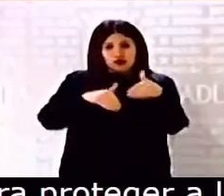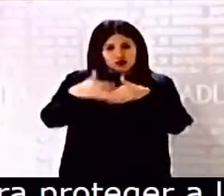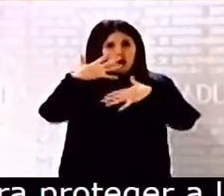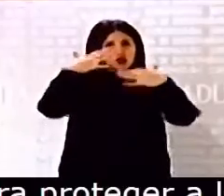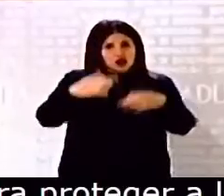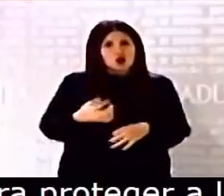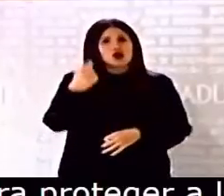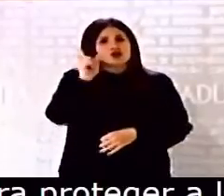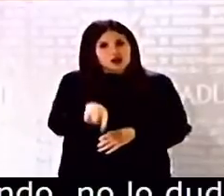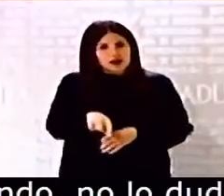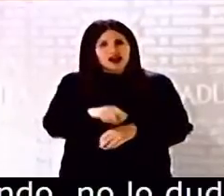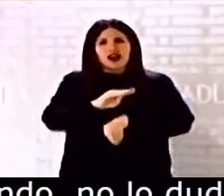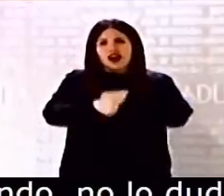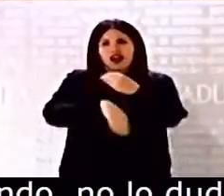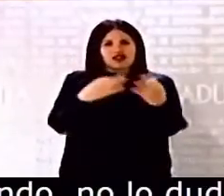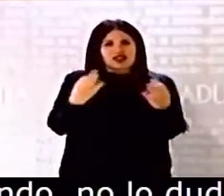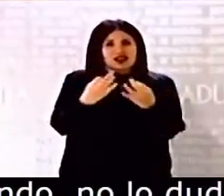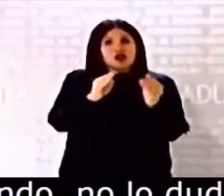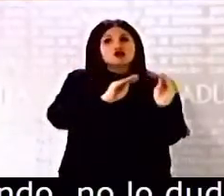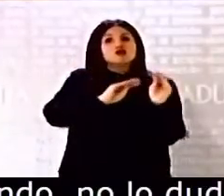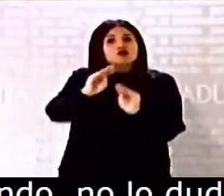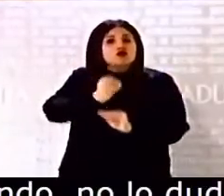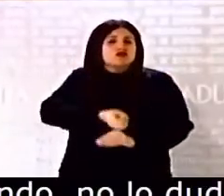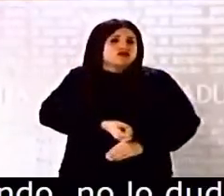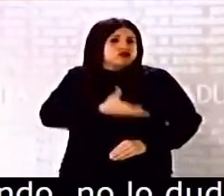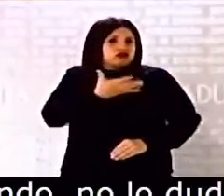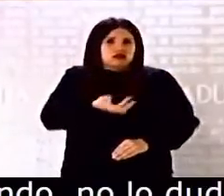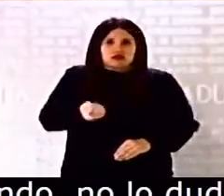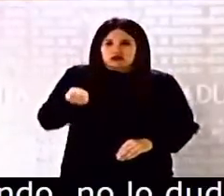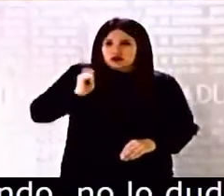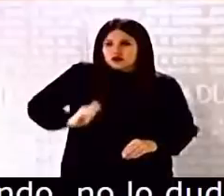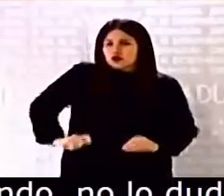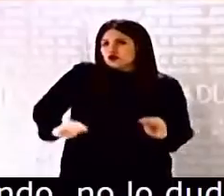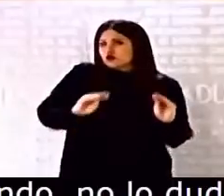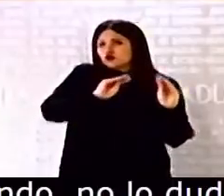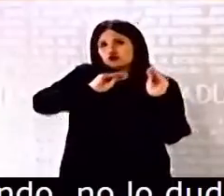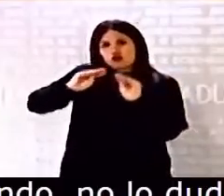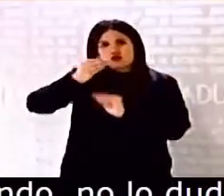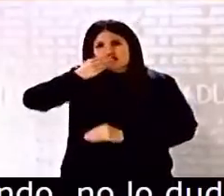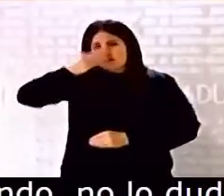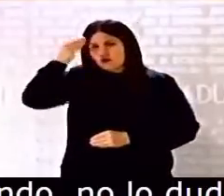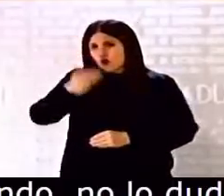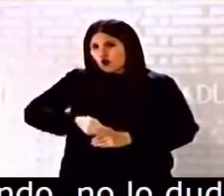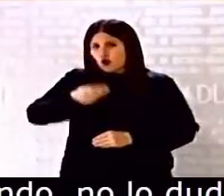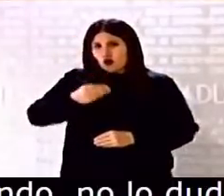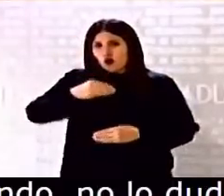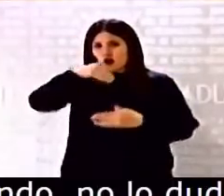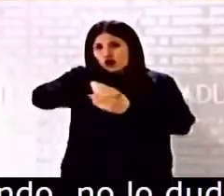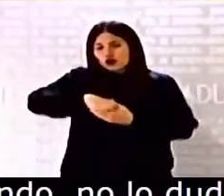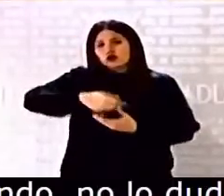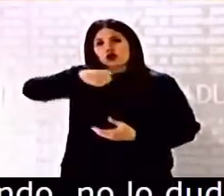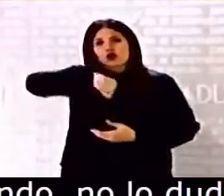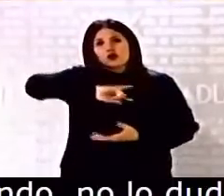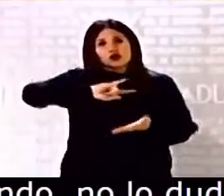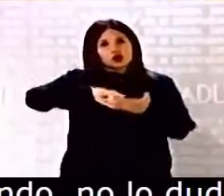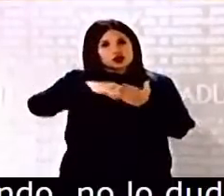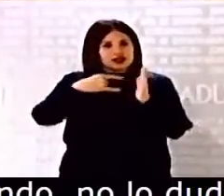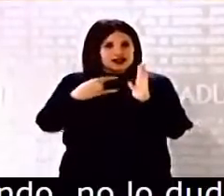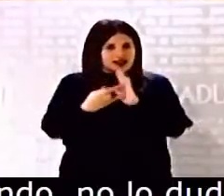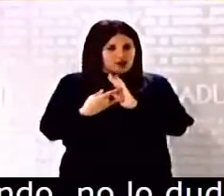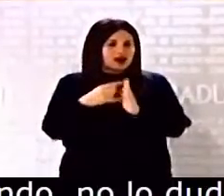tremendos vocacionales y son magníficos profesionales con los que contamos en el sistema sanitario público de Extremadura.